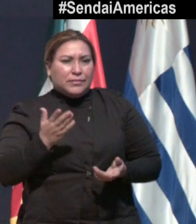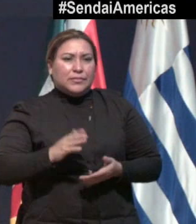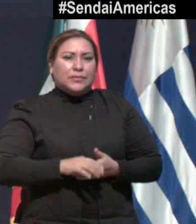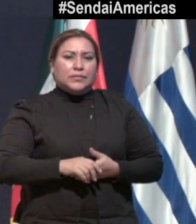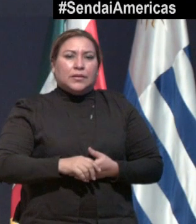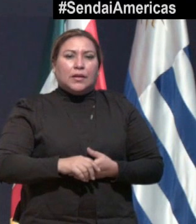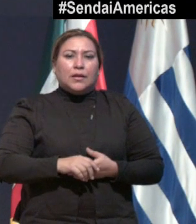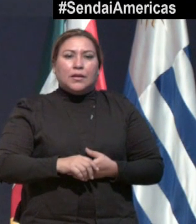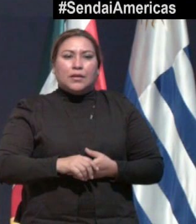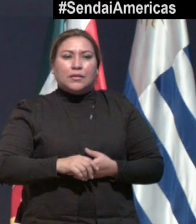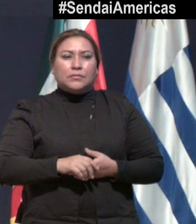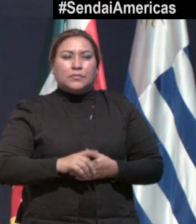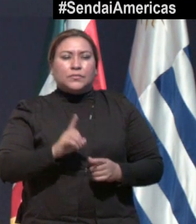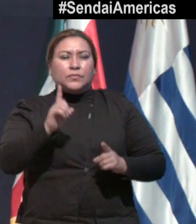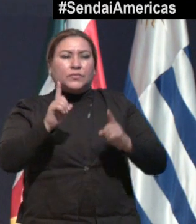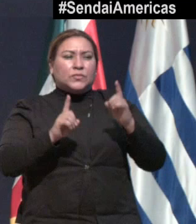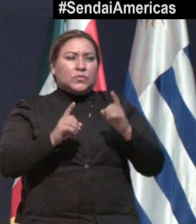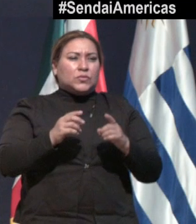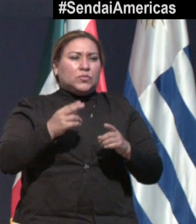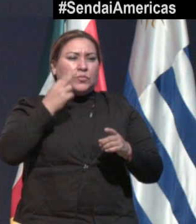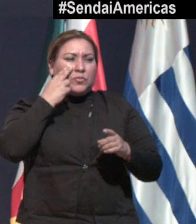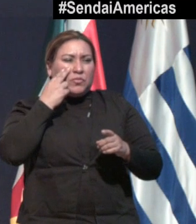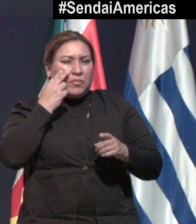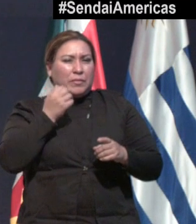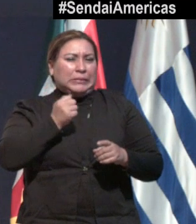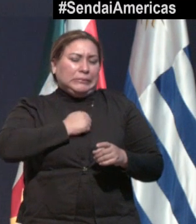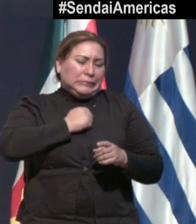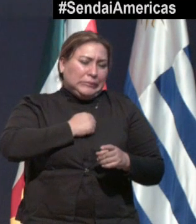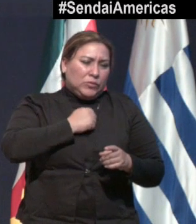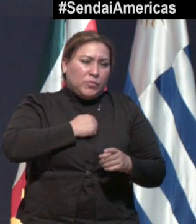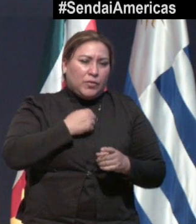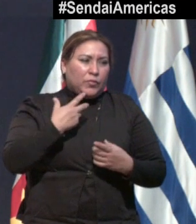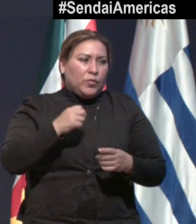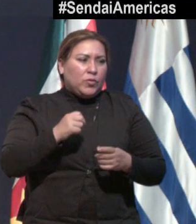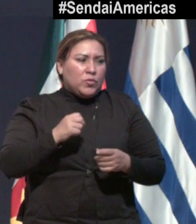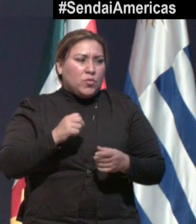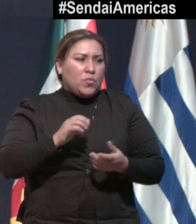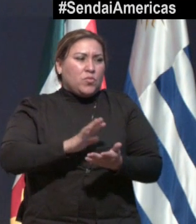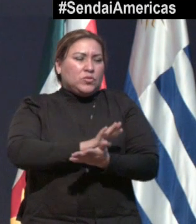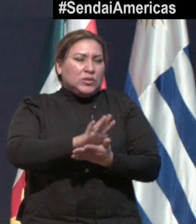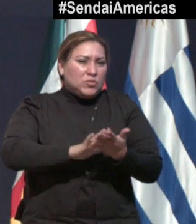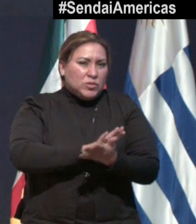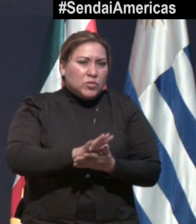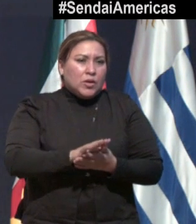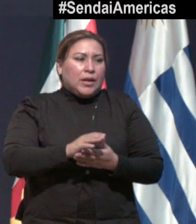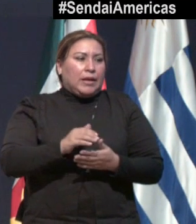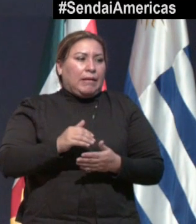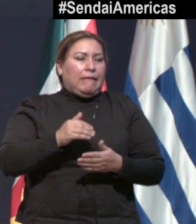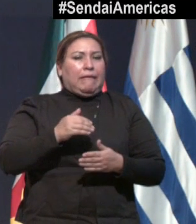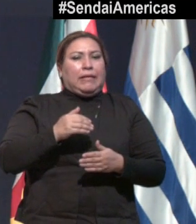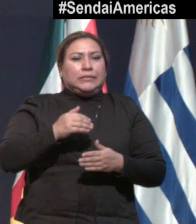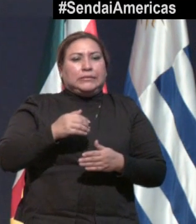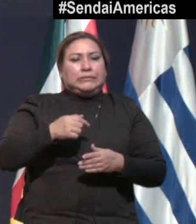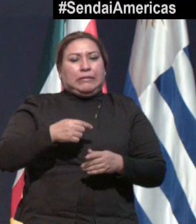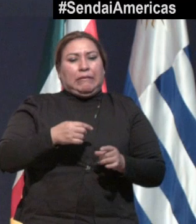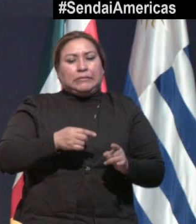Muchos de los eventos que nos preocupen no son eventos que suceden cada año o cada 10 años o